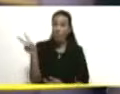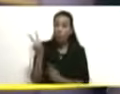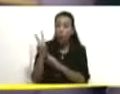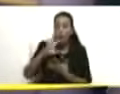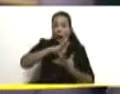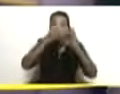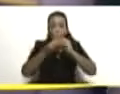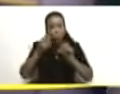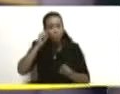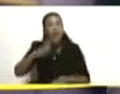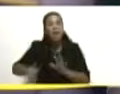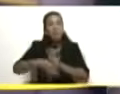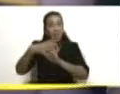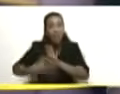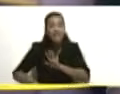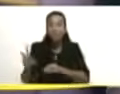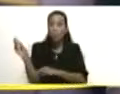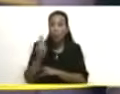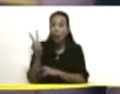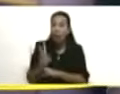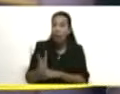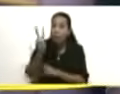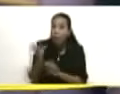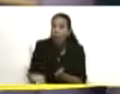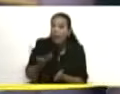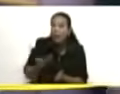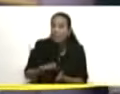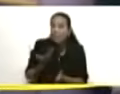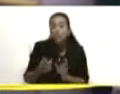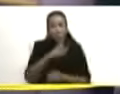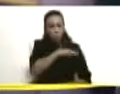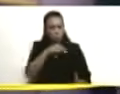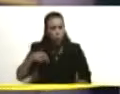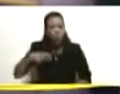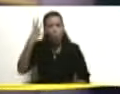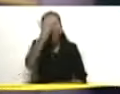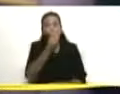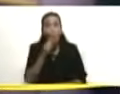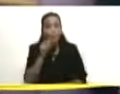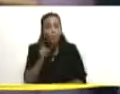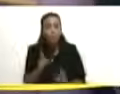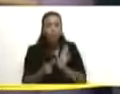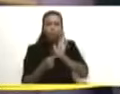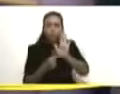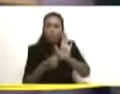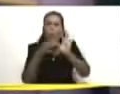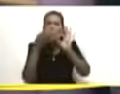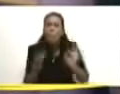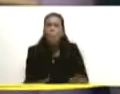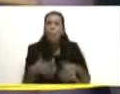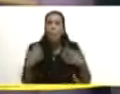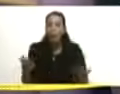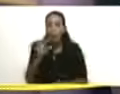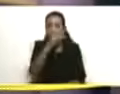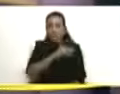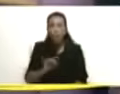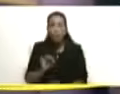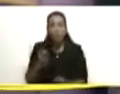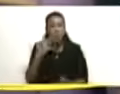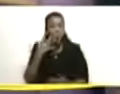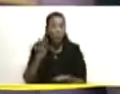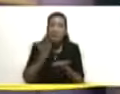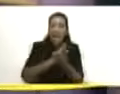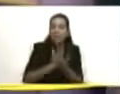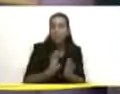justa dimensión a la comida venezolana. Nosotros, como también lo decía Iraida Vargas y Mario Sanoja, somos gente de la